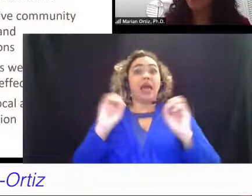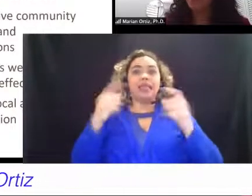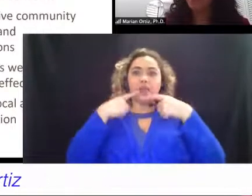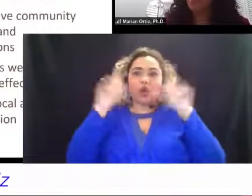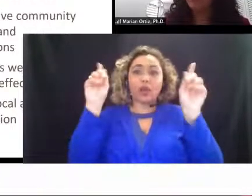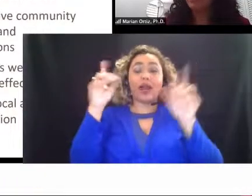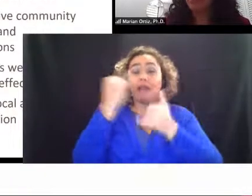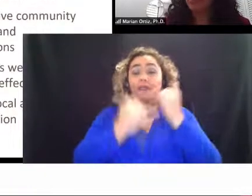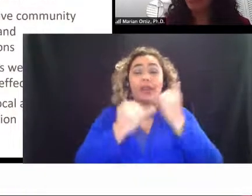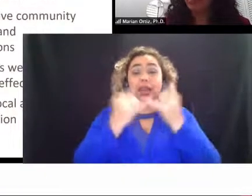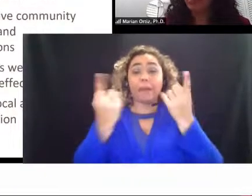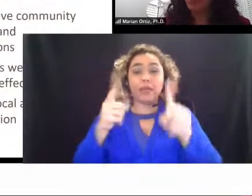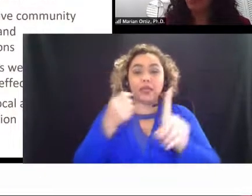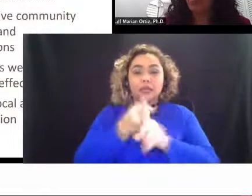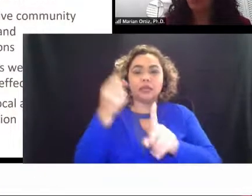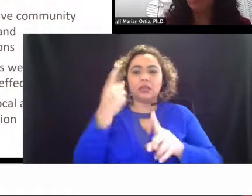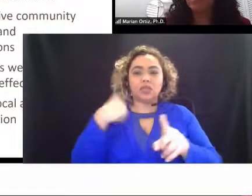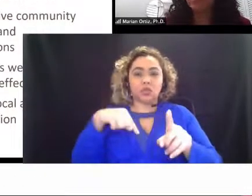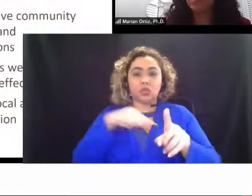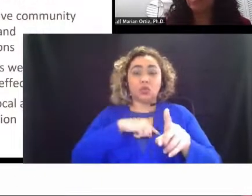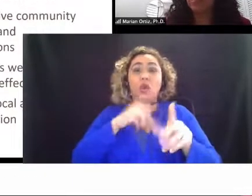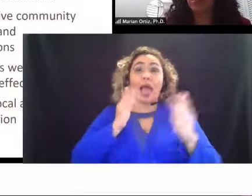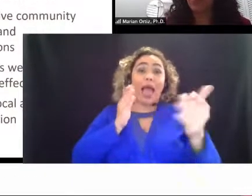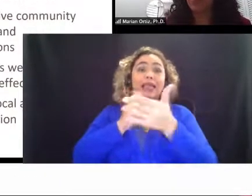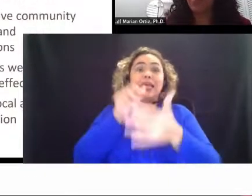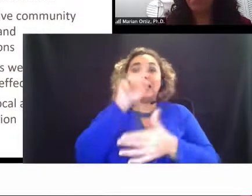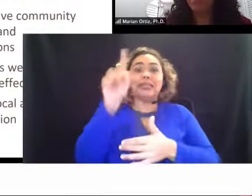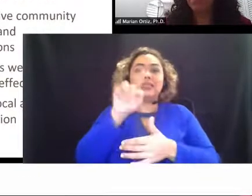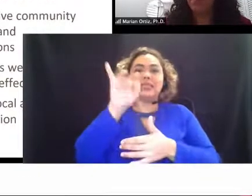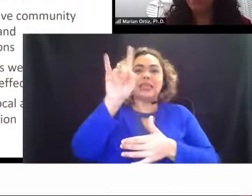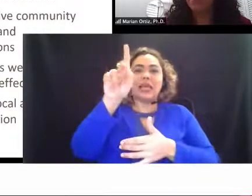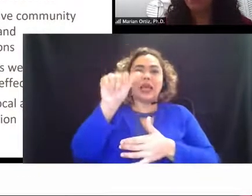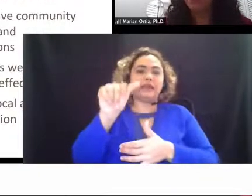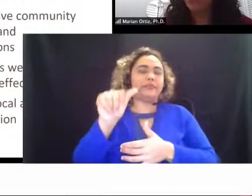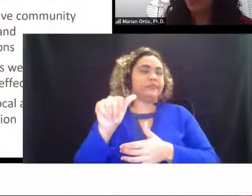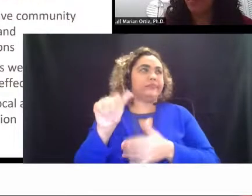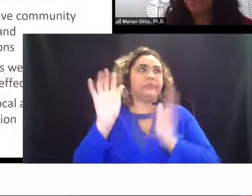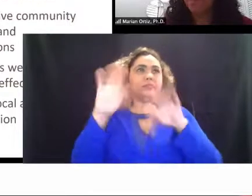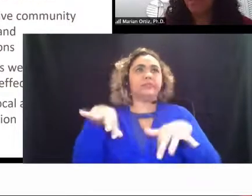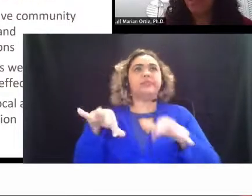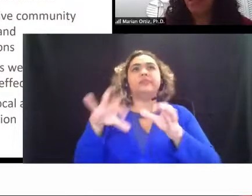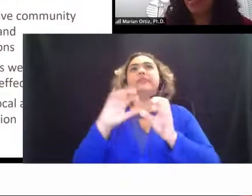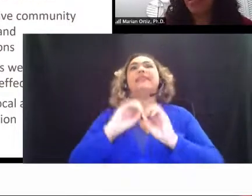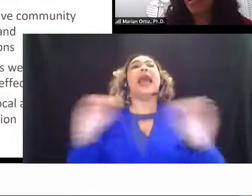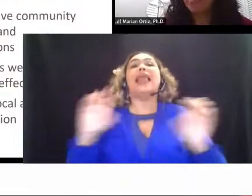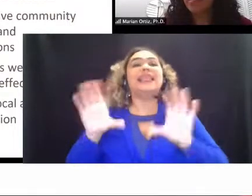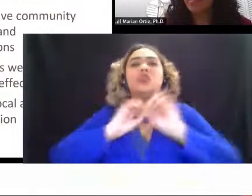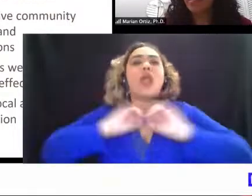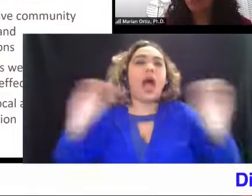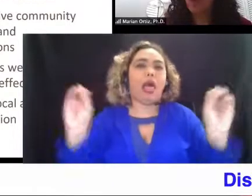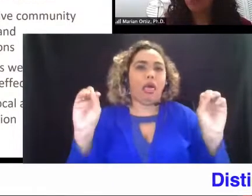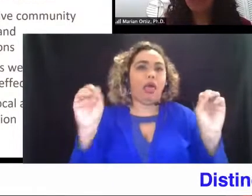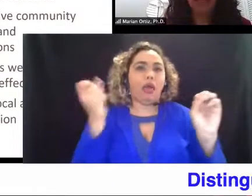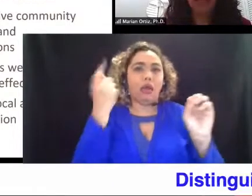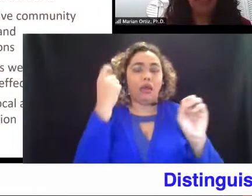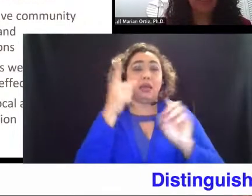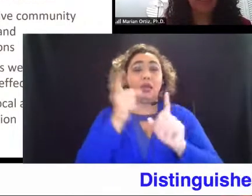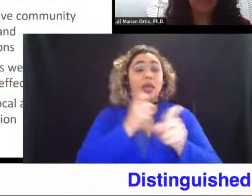final realmente la respuesta que hubo contra el Zika fue prácticamente nula. Así que eso causa